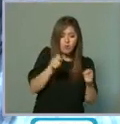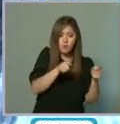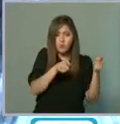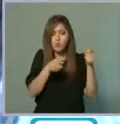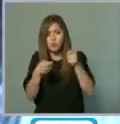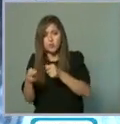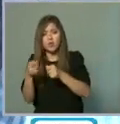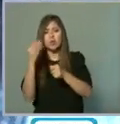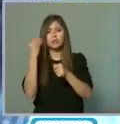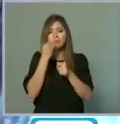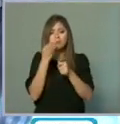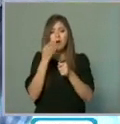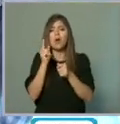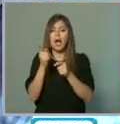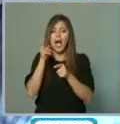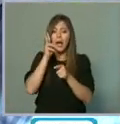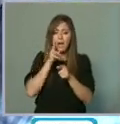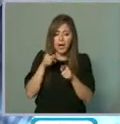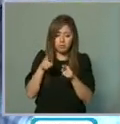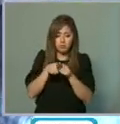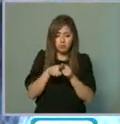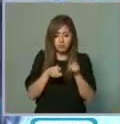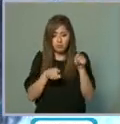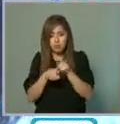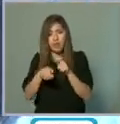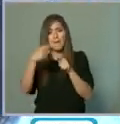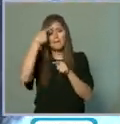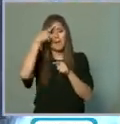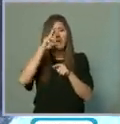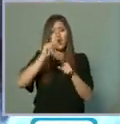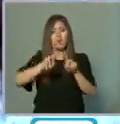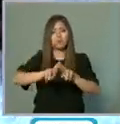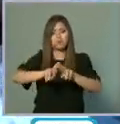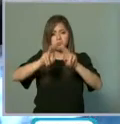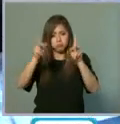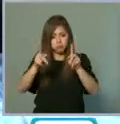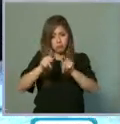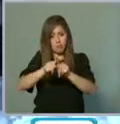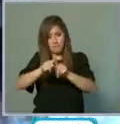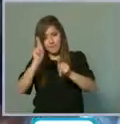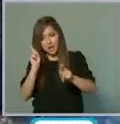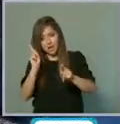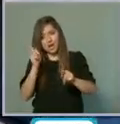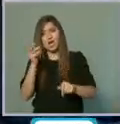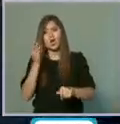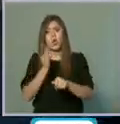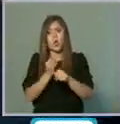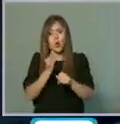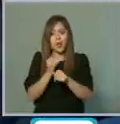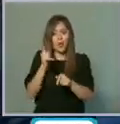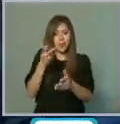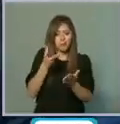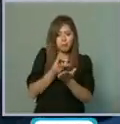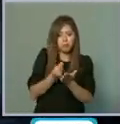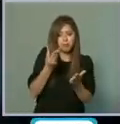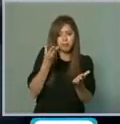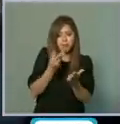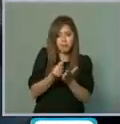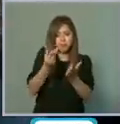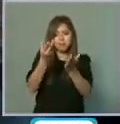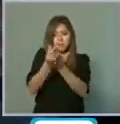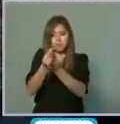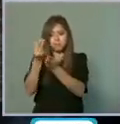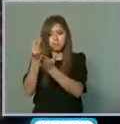cada parte vaya ensamblando para que no se zafe. Y ya la parte que vimos ahorita que se va armando queda